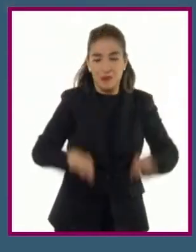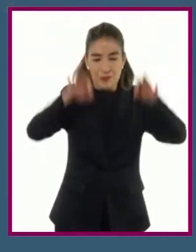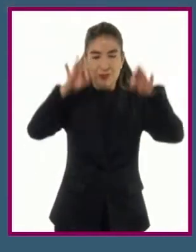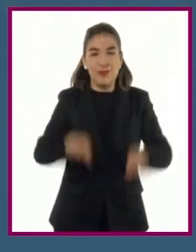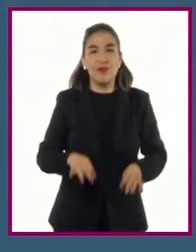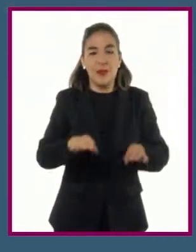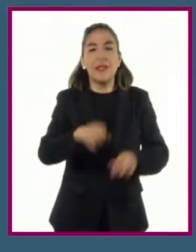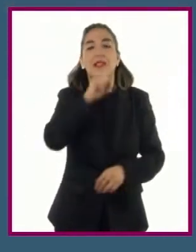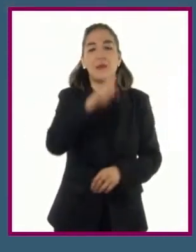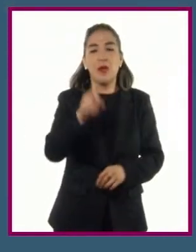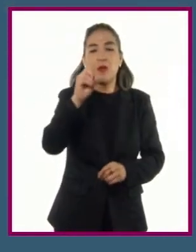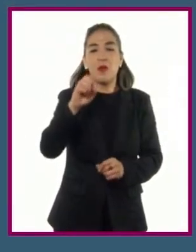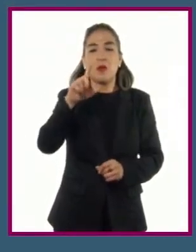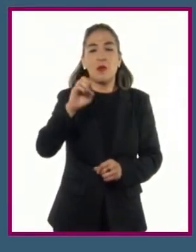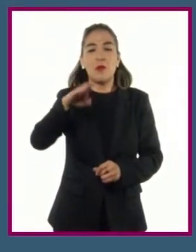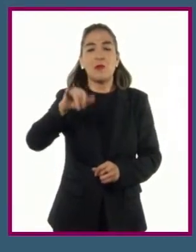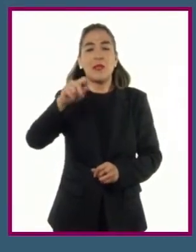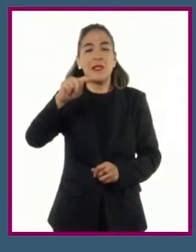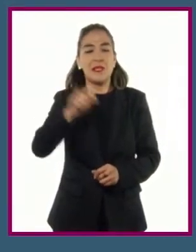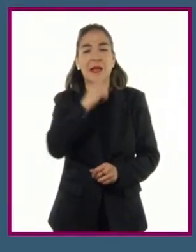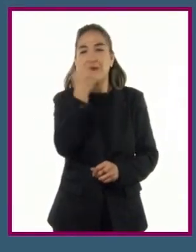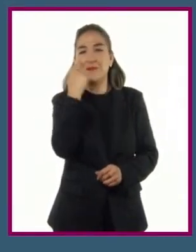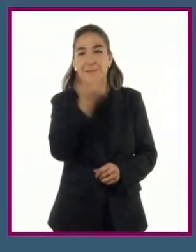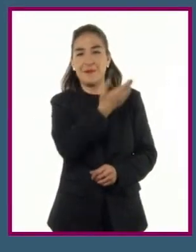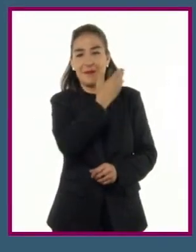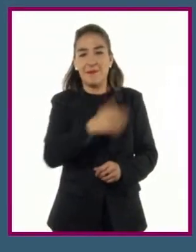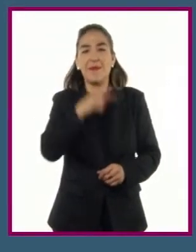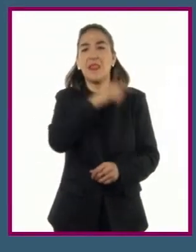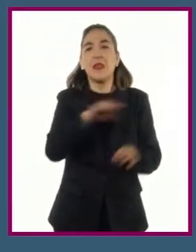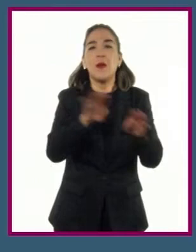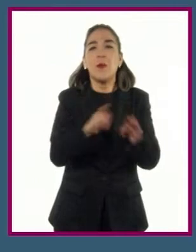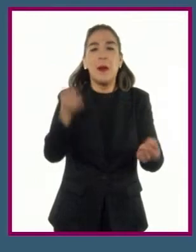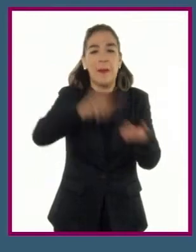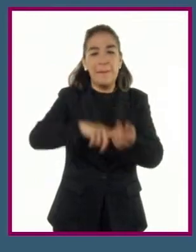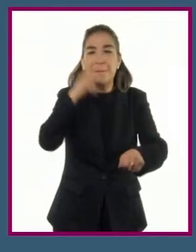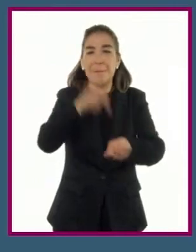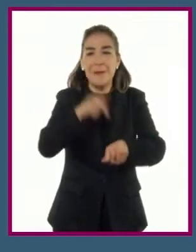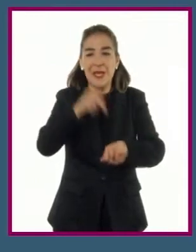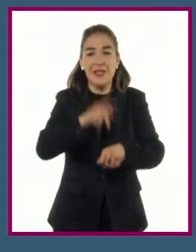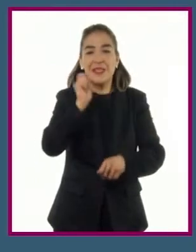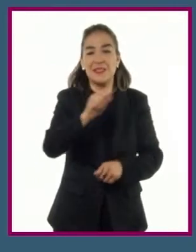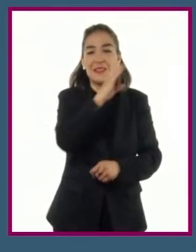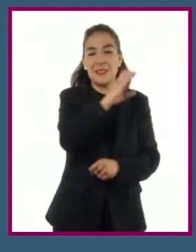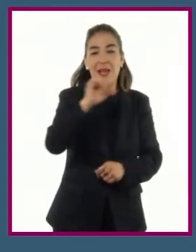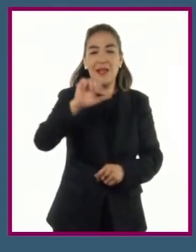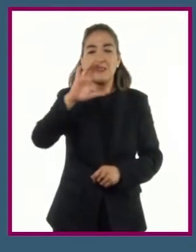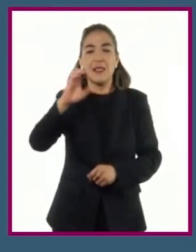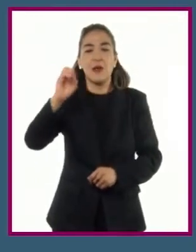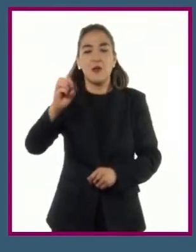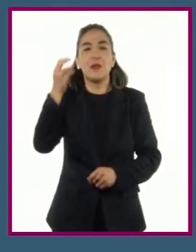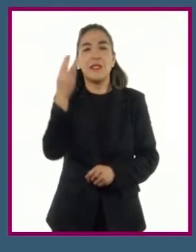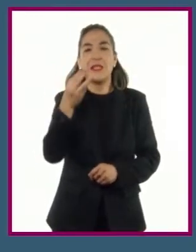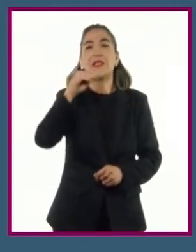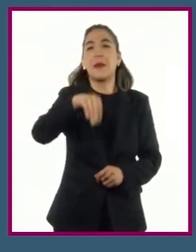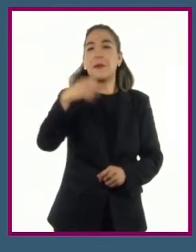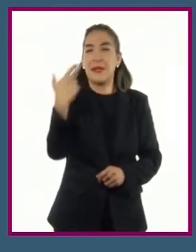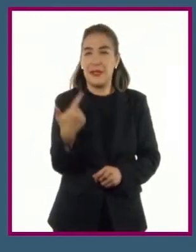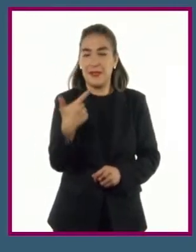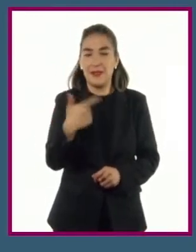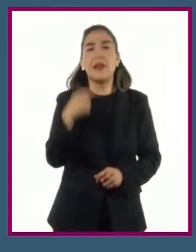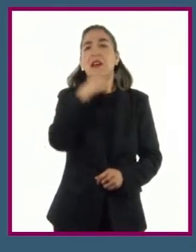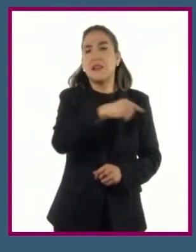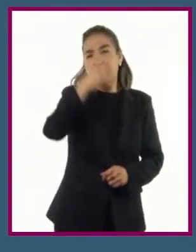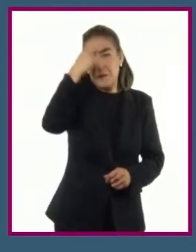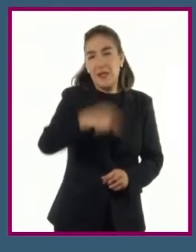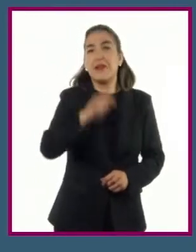la dolomita, que es un mineral compuesto por carbonato de calcio, CaCO3, y magnesio, Mg, al